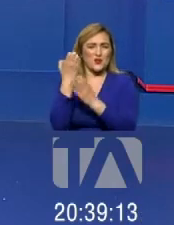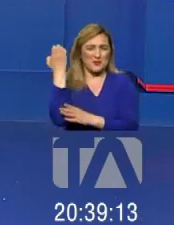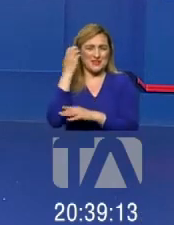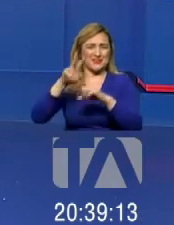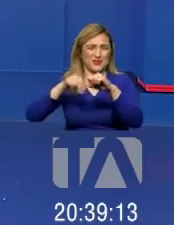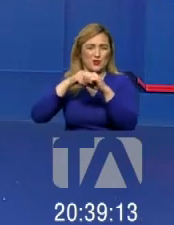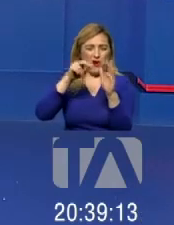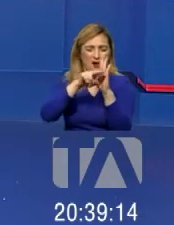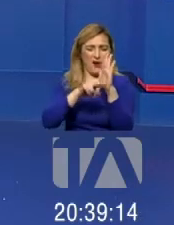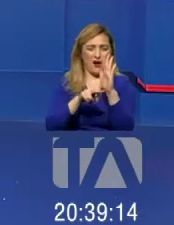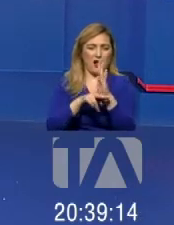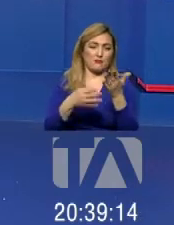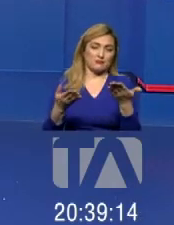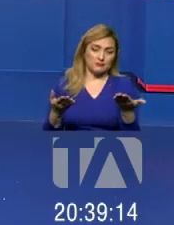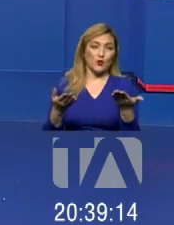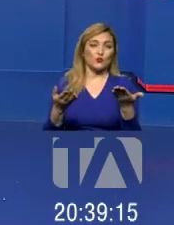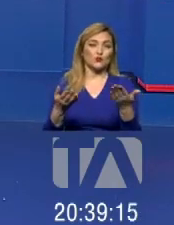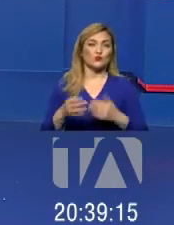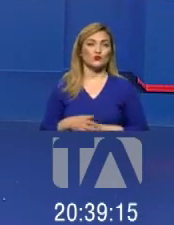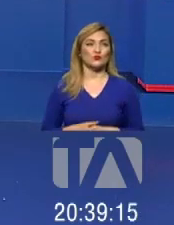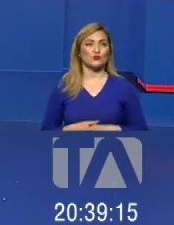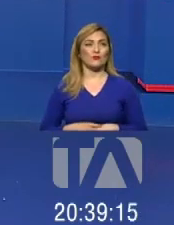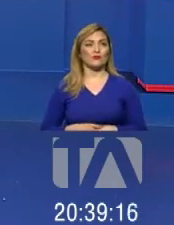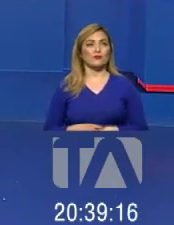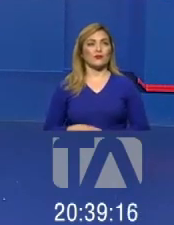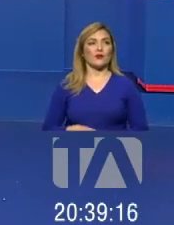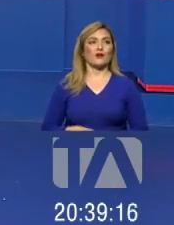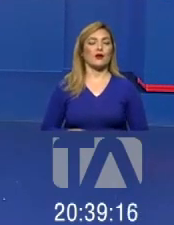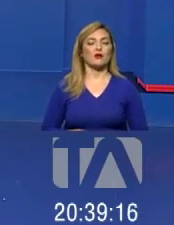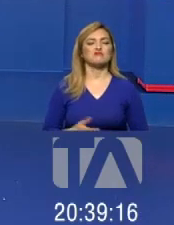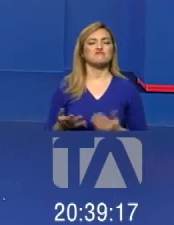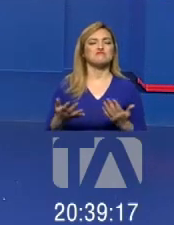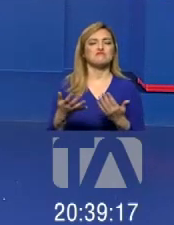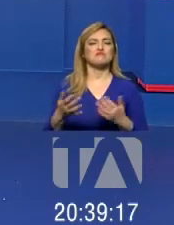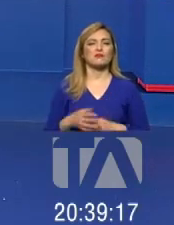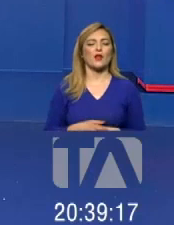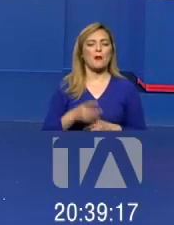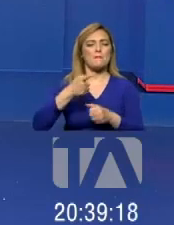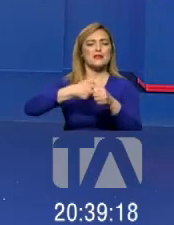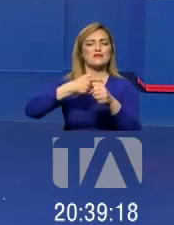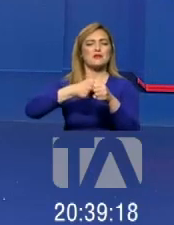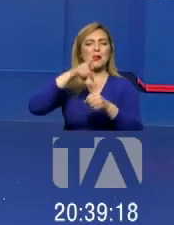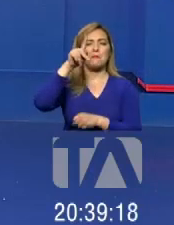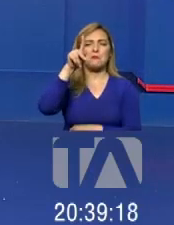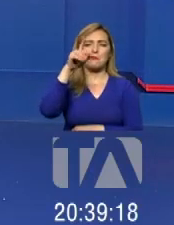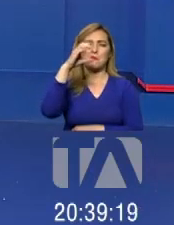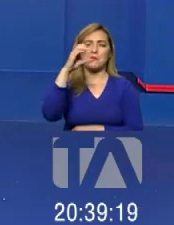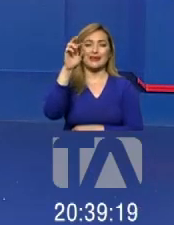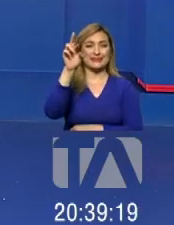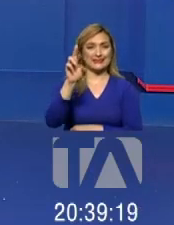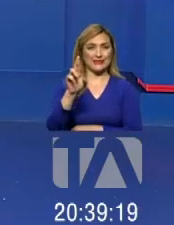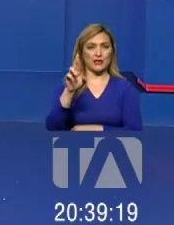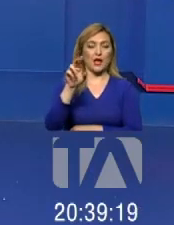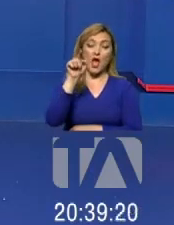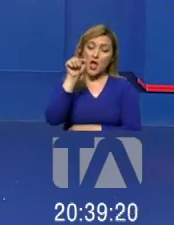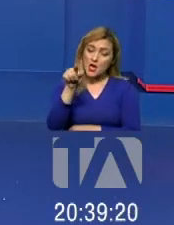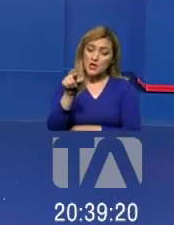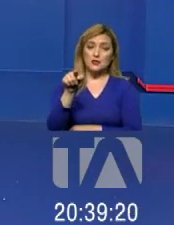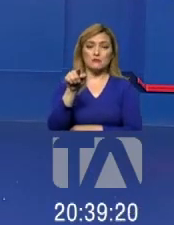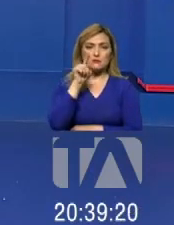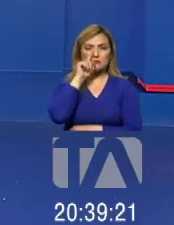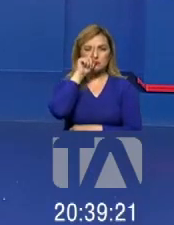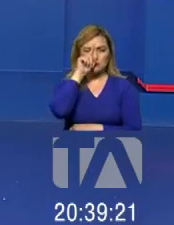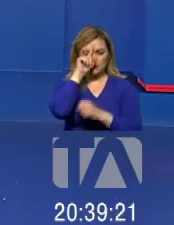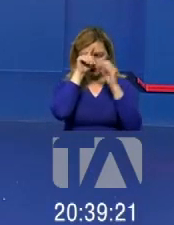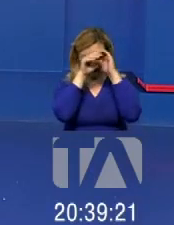prueba que nosotros denominamos por PCR. Esta es la más sensible, la más específica y es la que debería determinar si es que usted tiene o